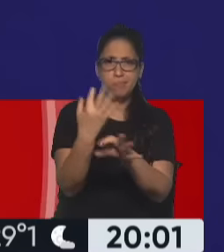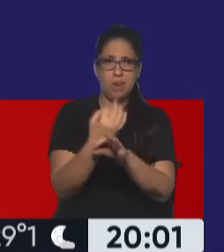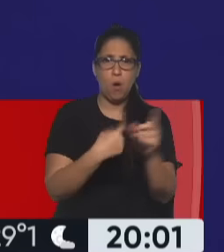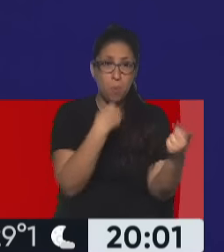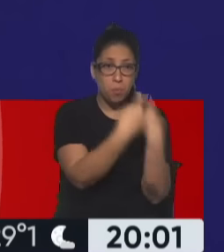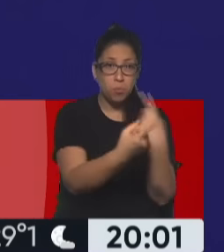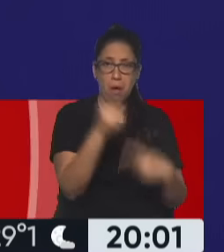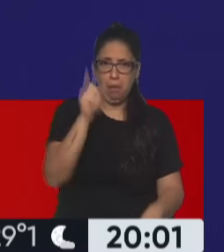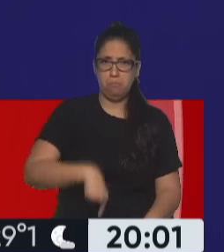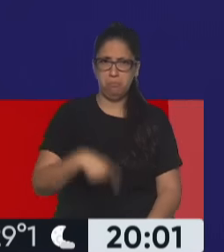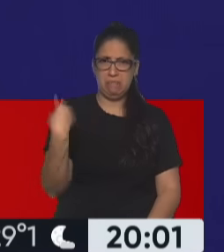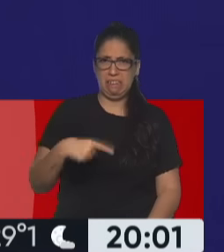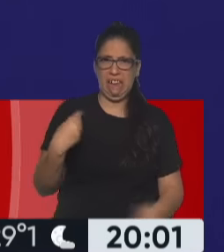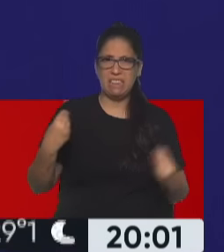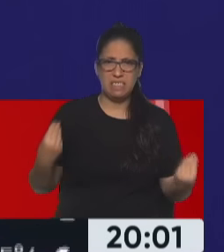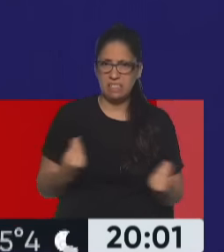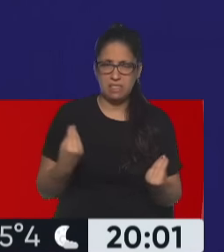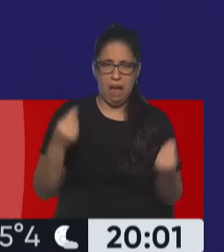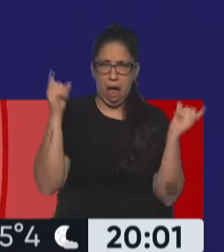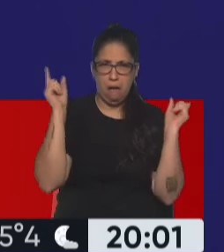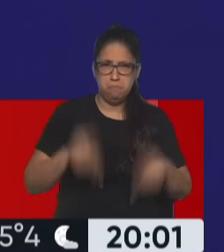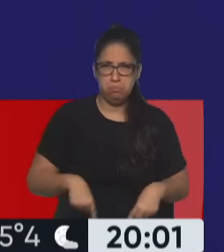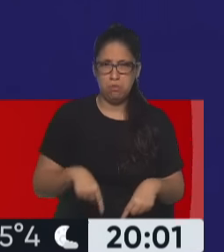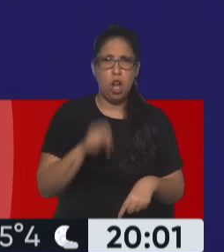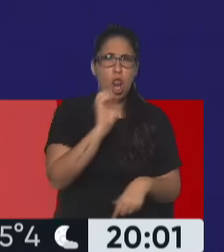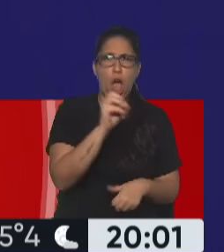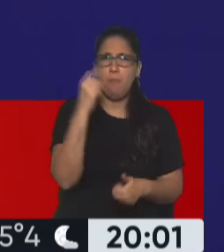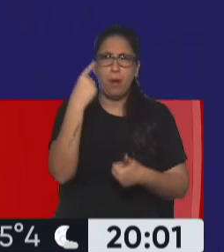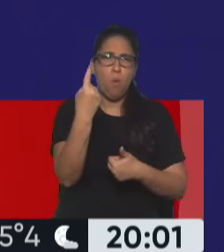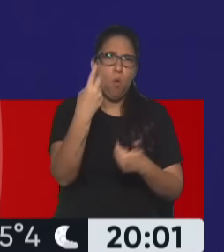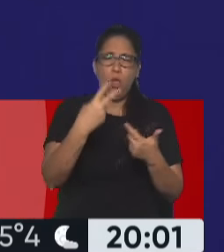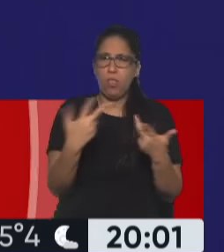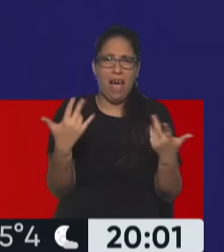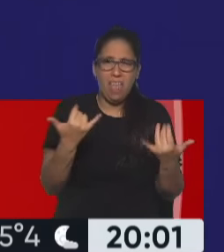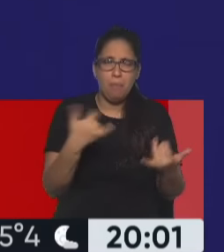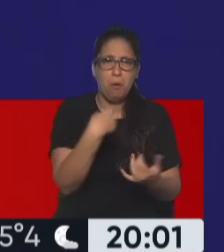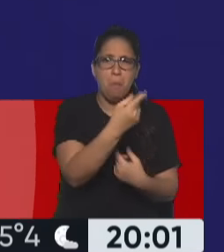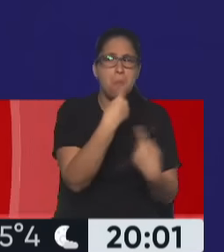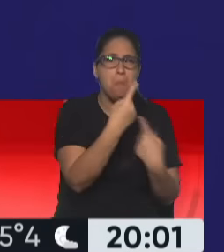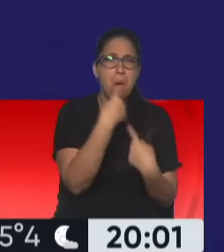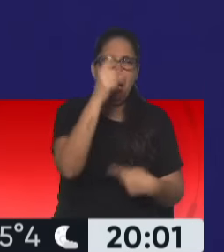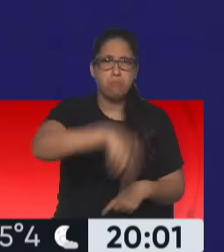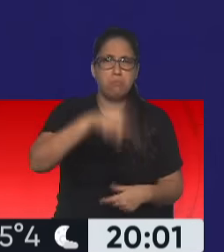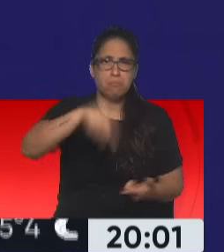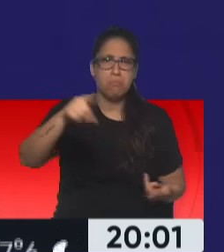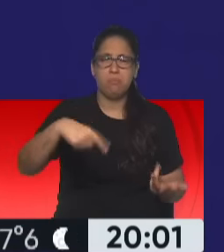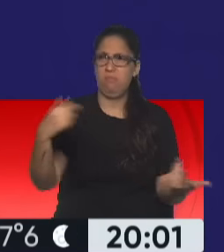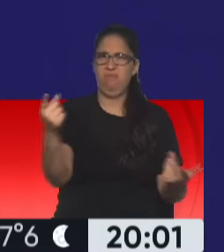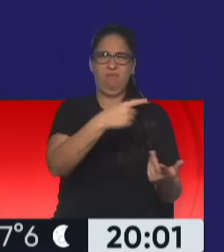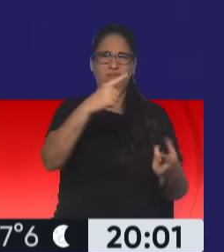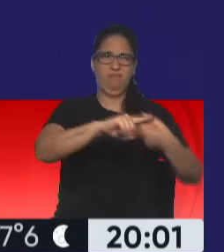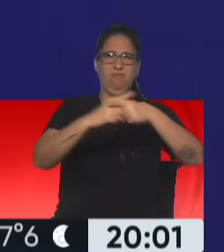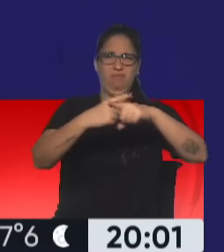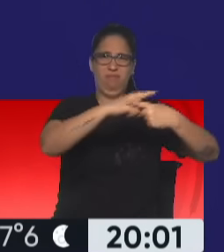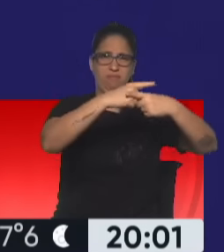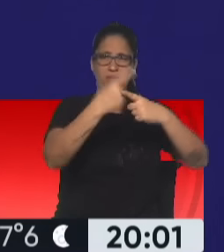es. O el ancla nominal de la economía, lo mismo. No saben qué es. Por eso es raro, digamos, este tipo de discusiones que tienen y no